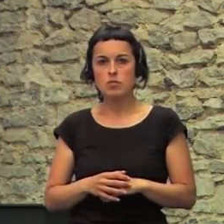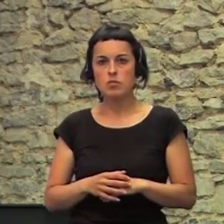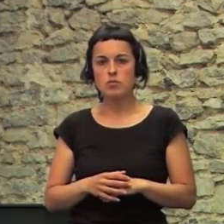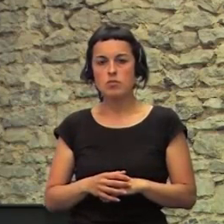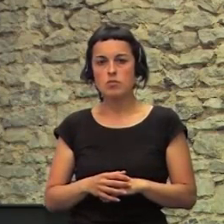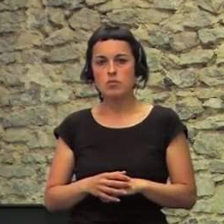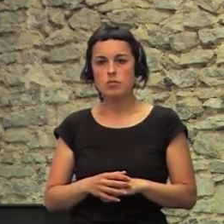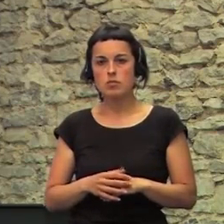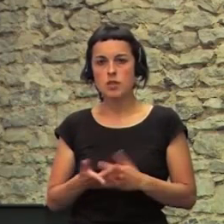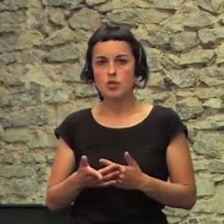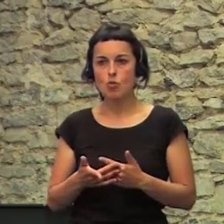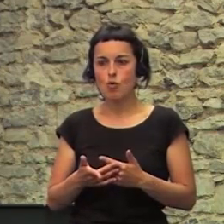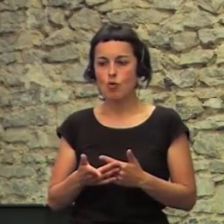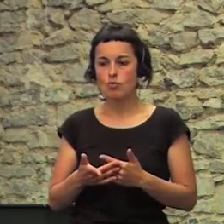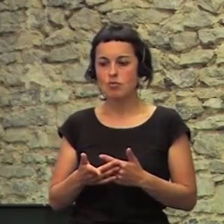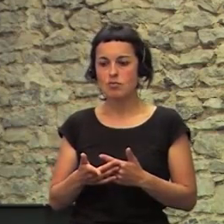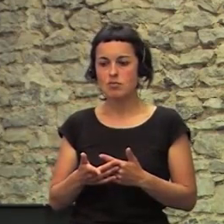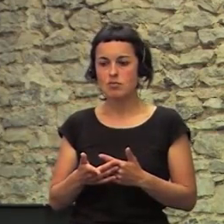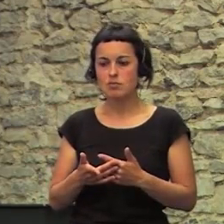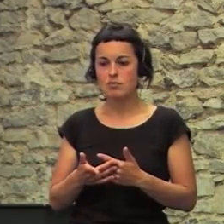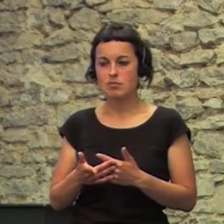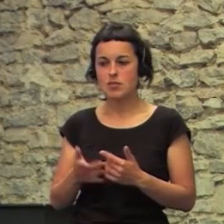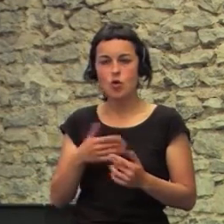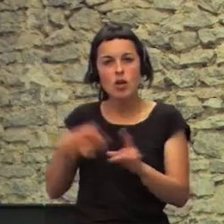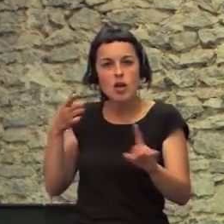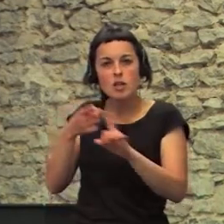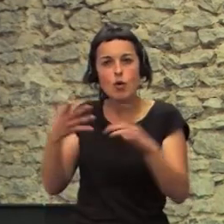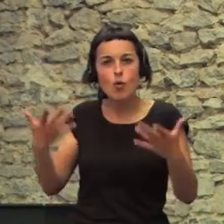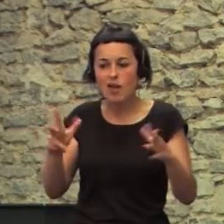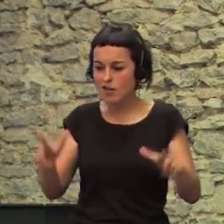de orden social en cuestiones de género que hay imperante.